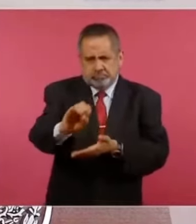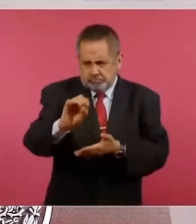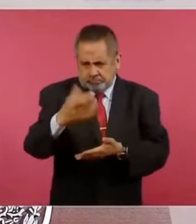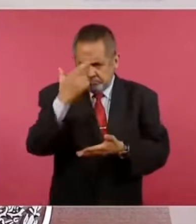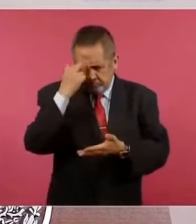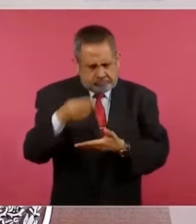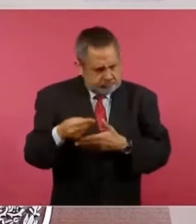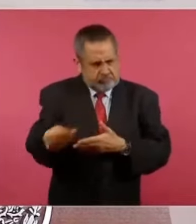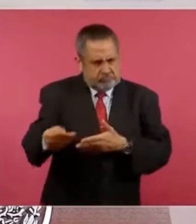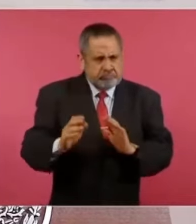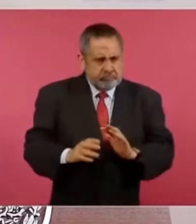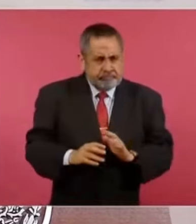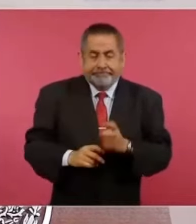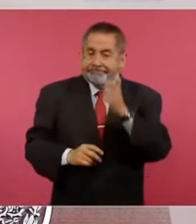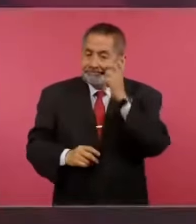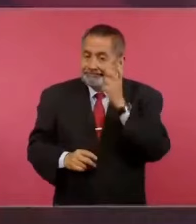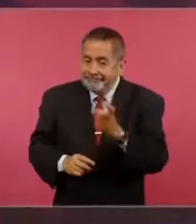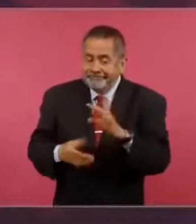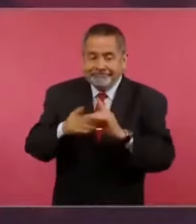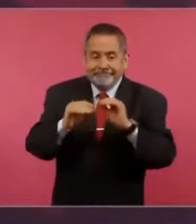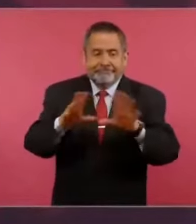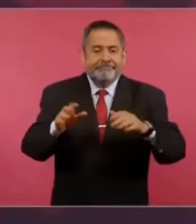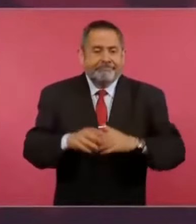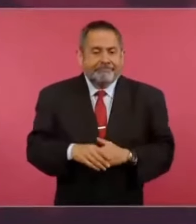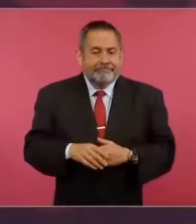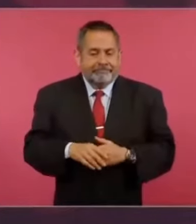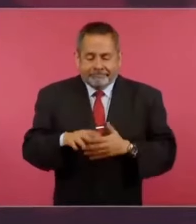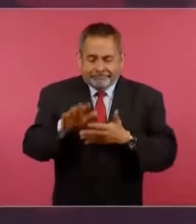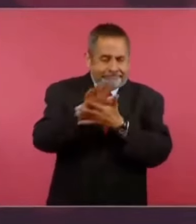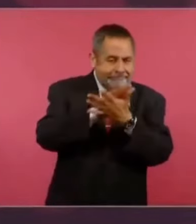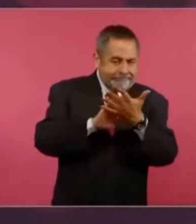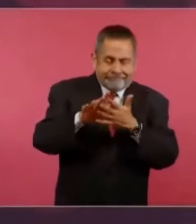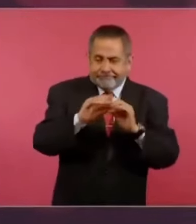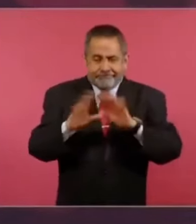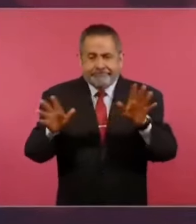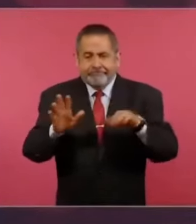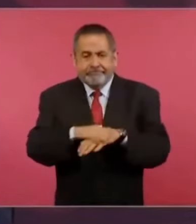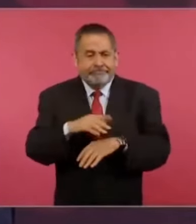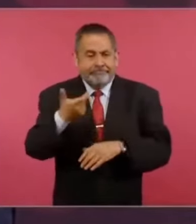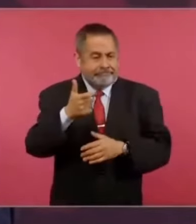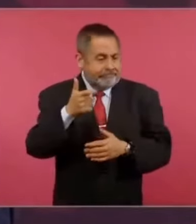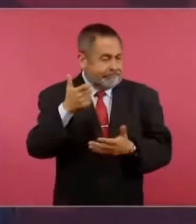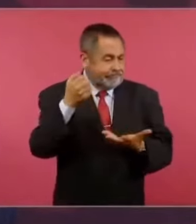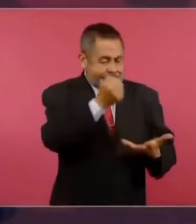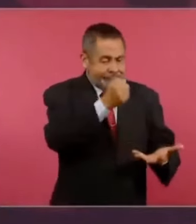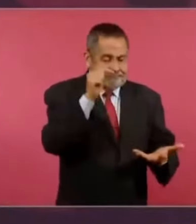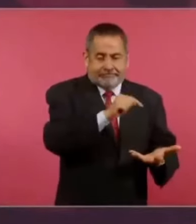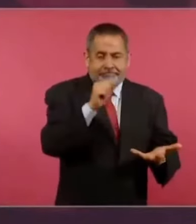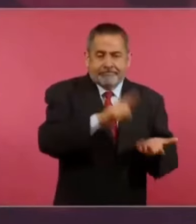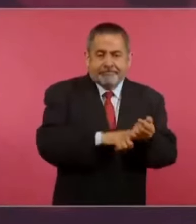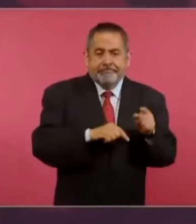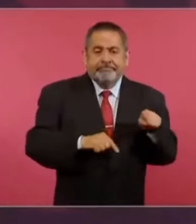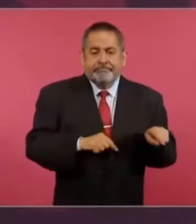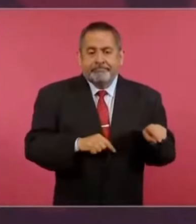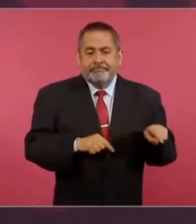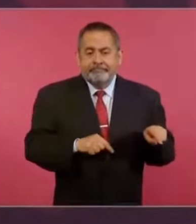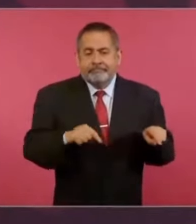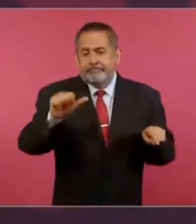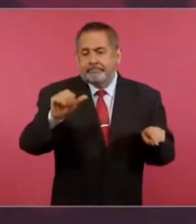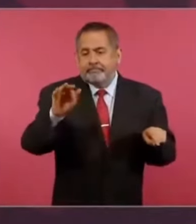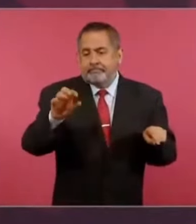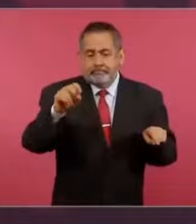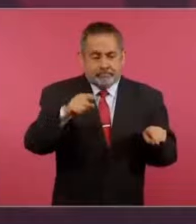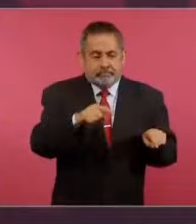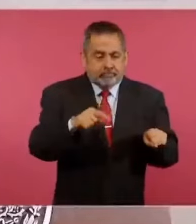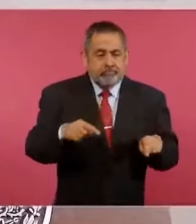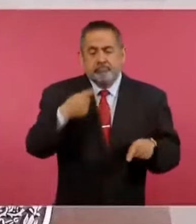que aclarar que había como una suerte de limbo, porque esos fondos estaban en las Afores.